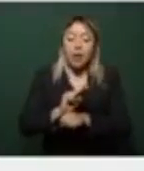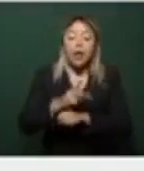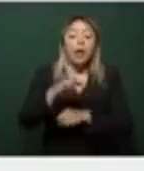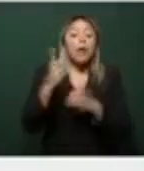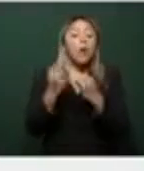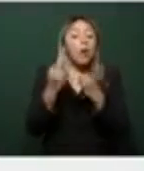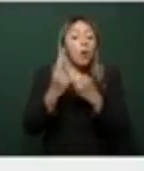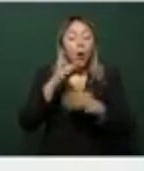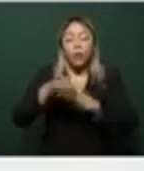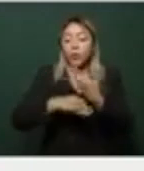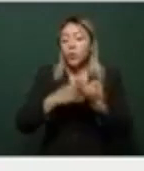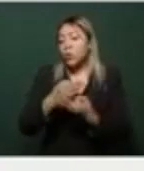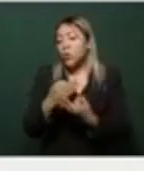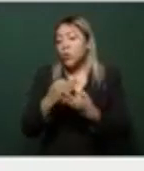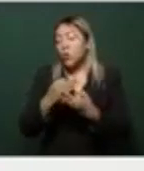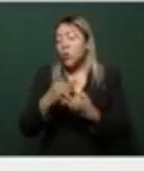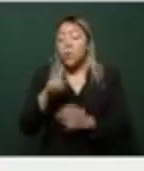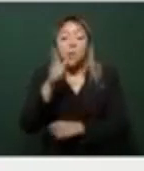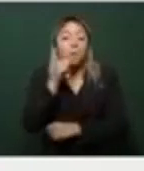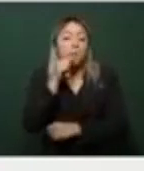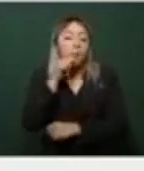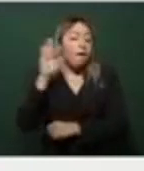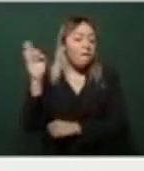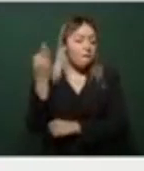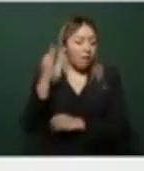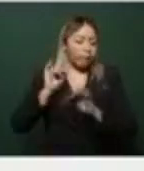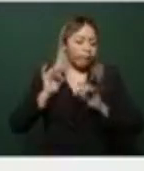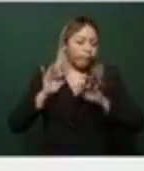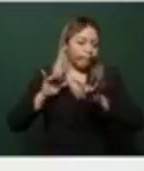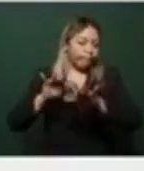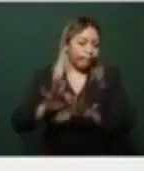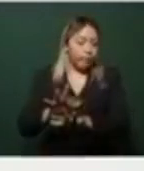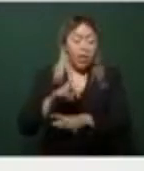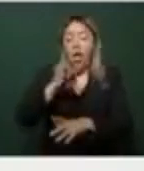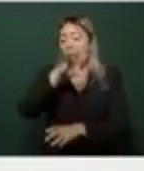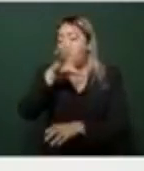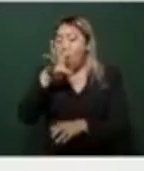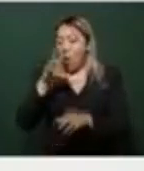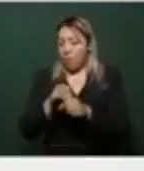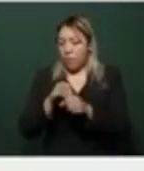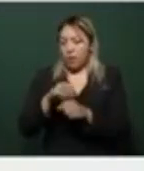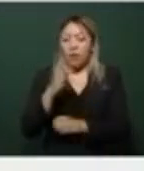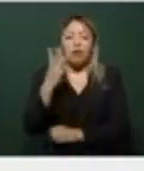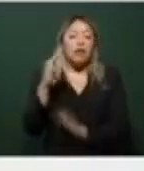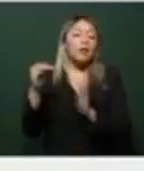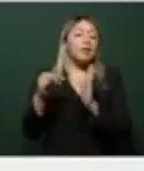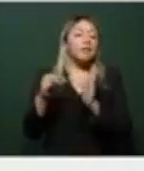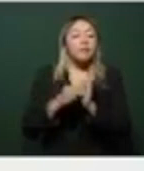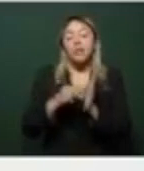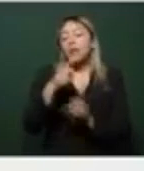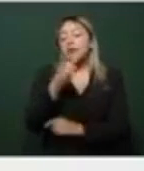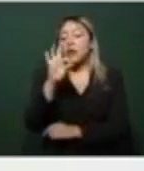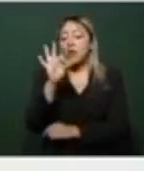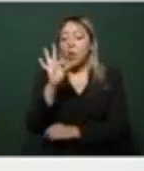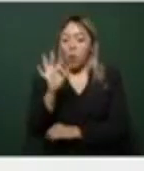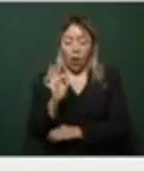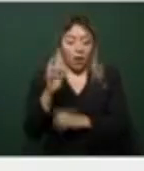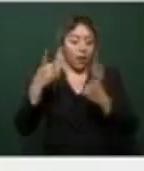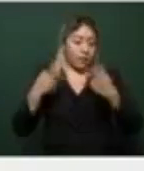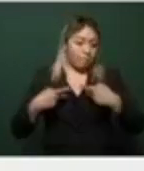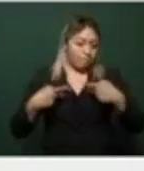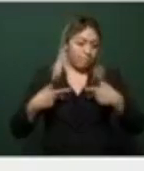despliegue que también tiene la Policía Federal, haciendo un total de fuerzas federales de 3.142 elementos